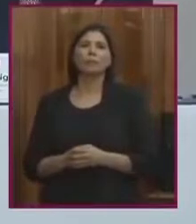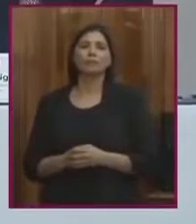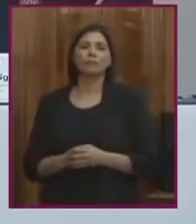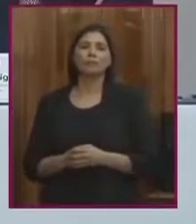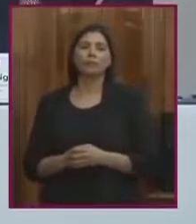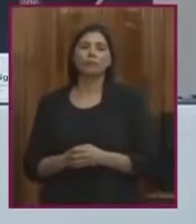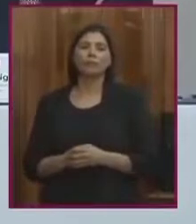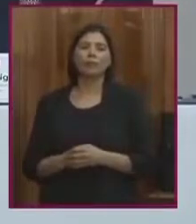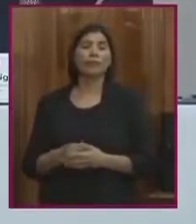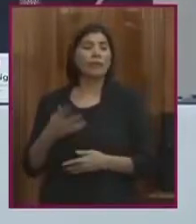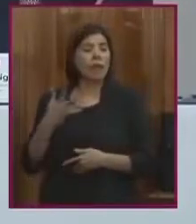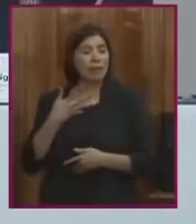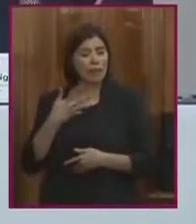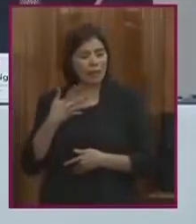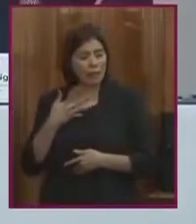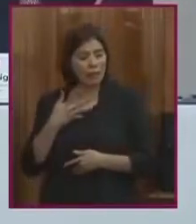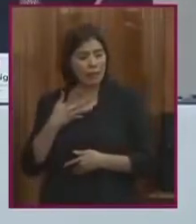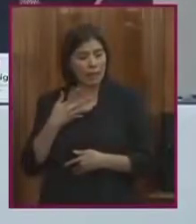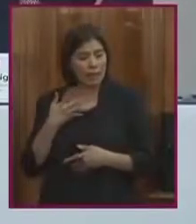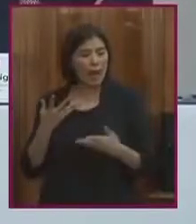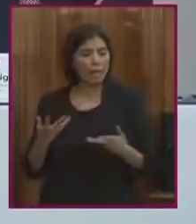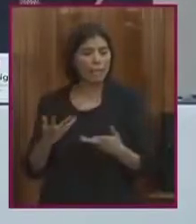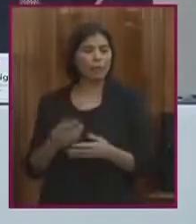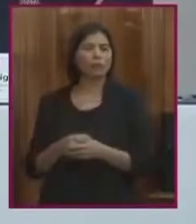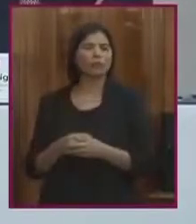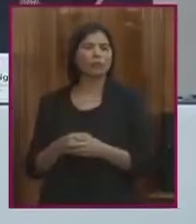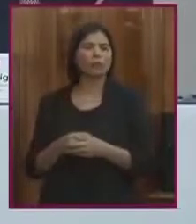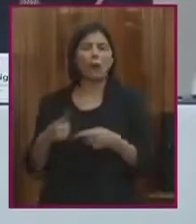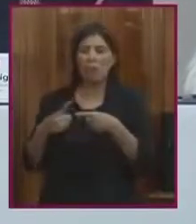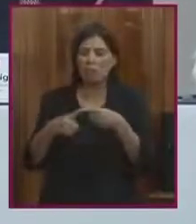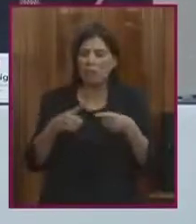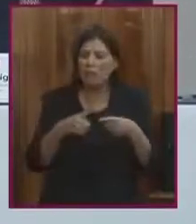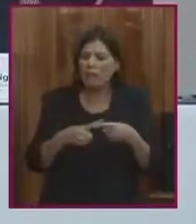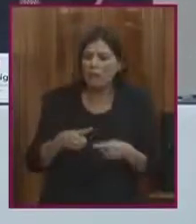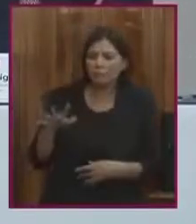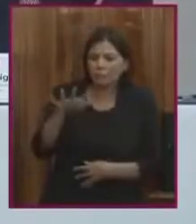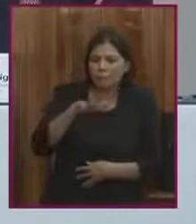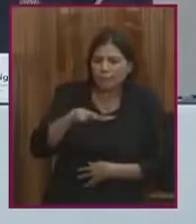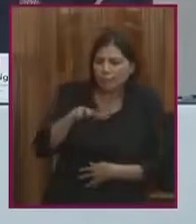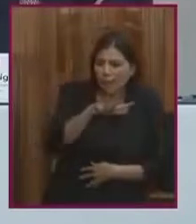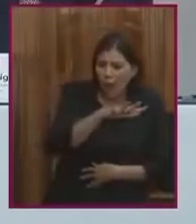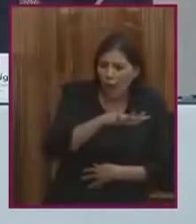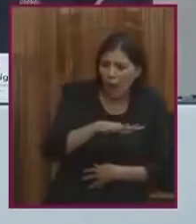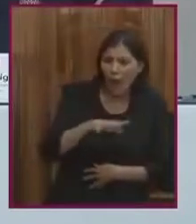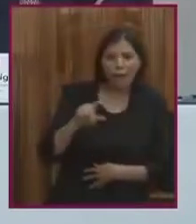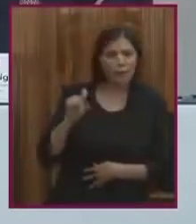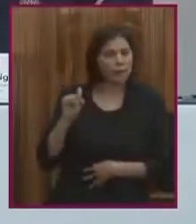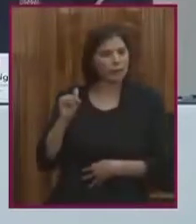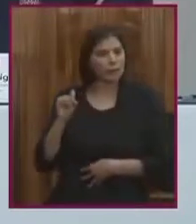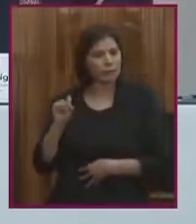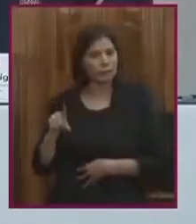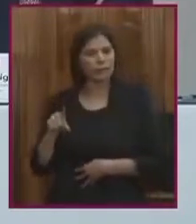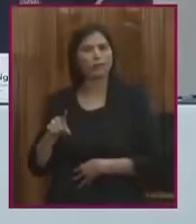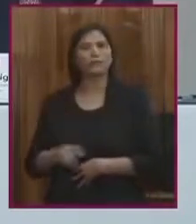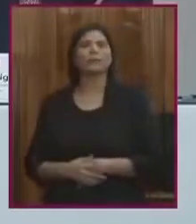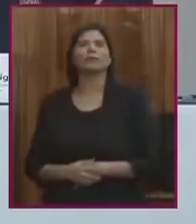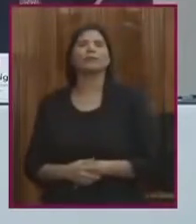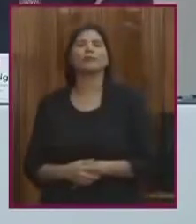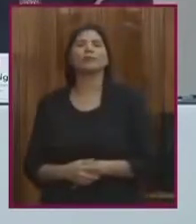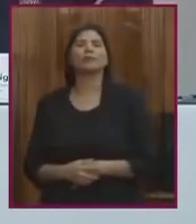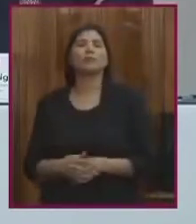la presencia de los distintos y mal llamados sectores, teníamos la presencia de